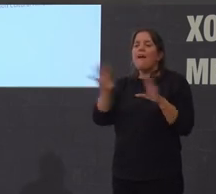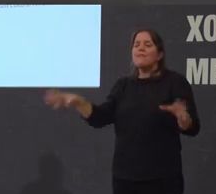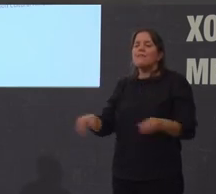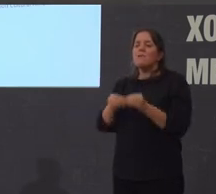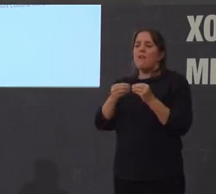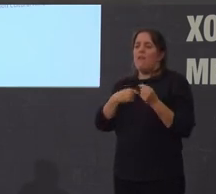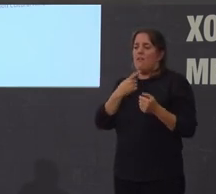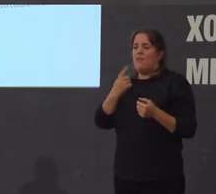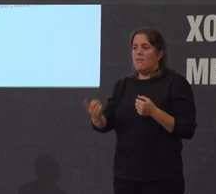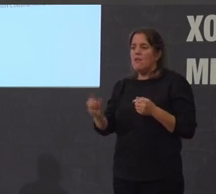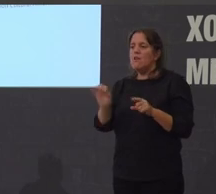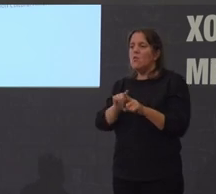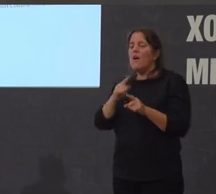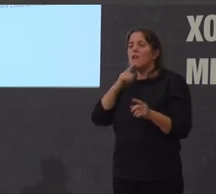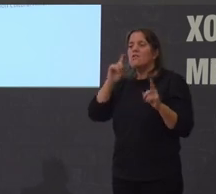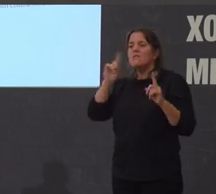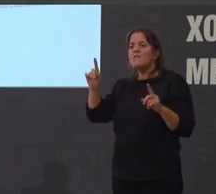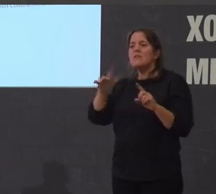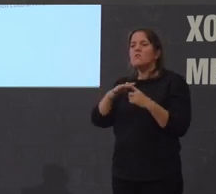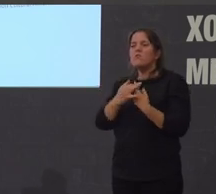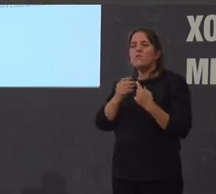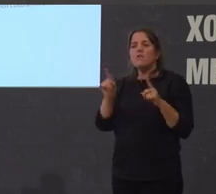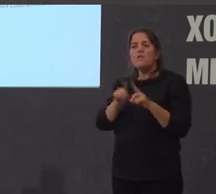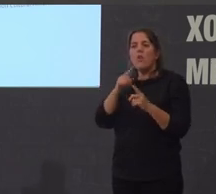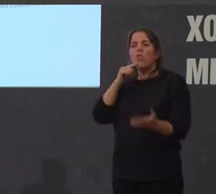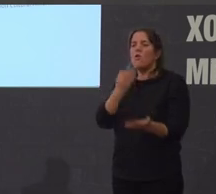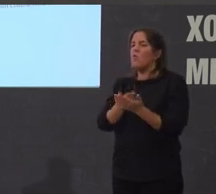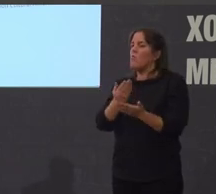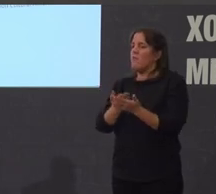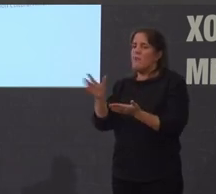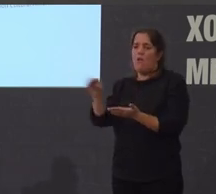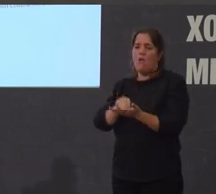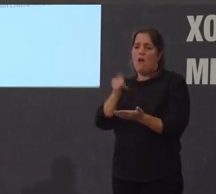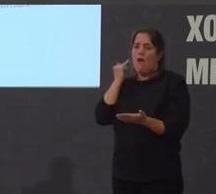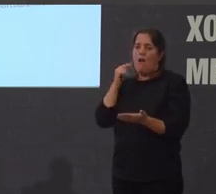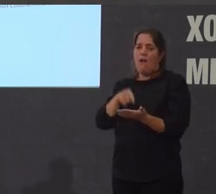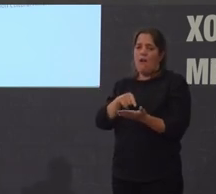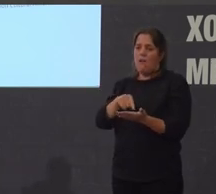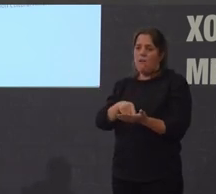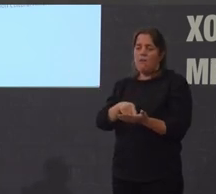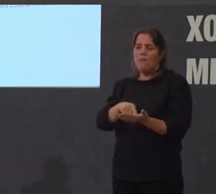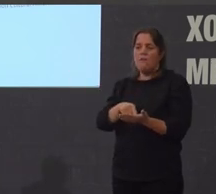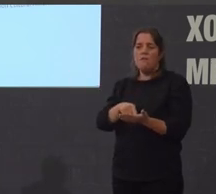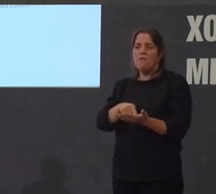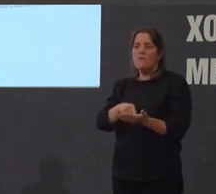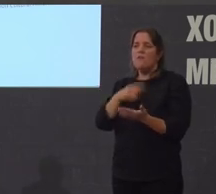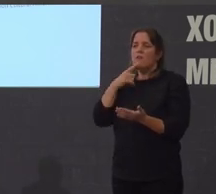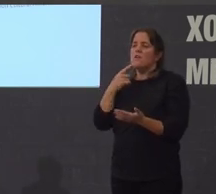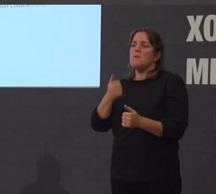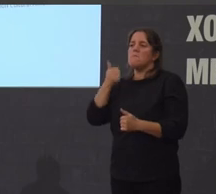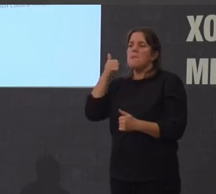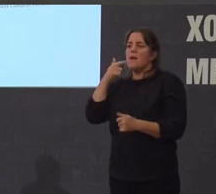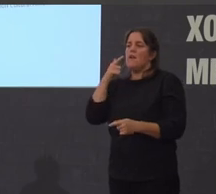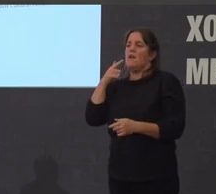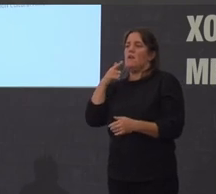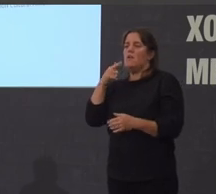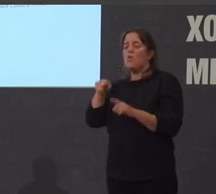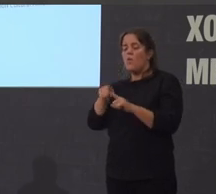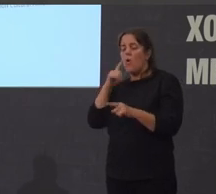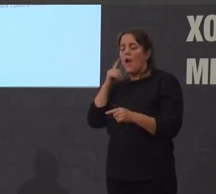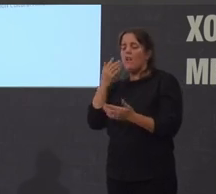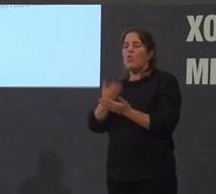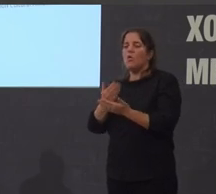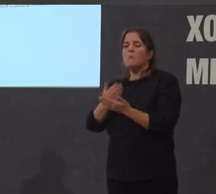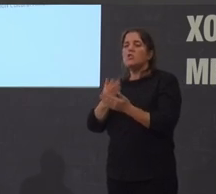casos completamente documentados en muchos archivos fundamentalmente en fondos judiciales militares